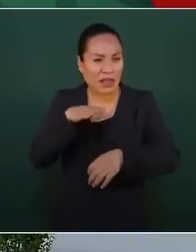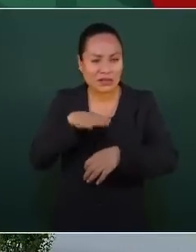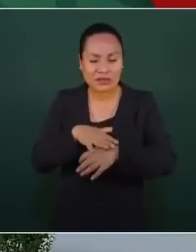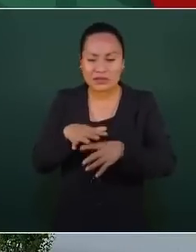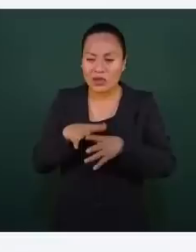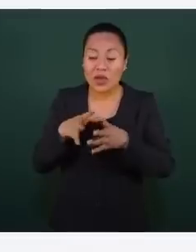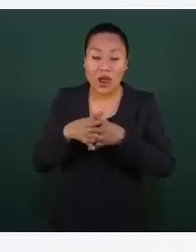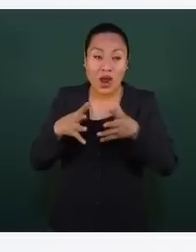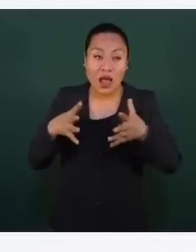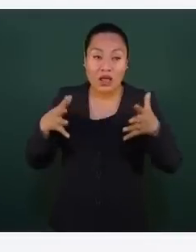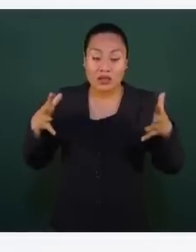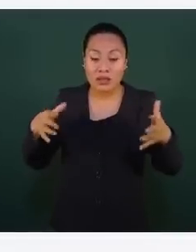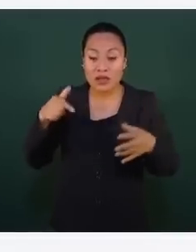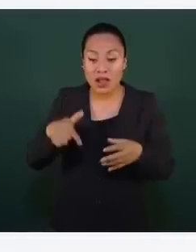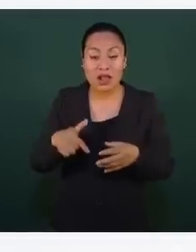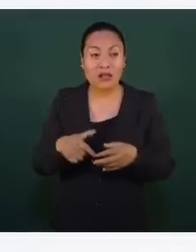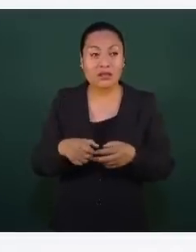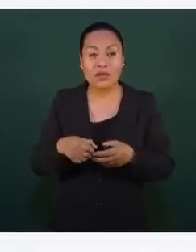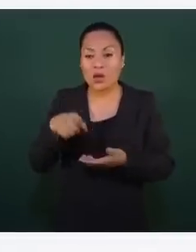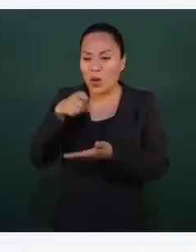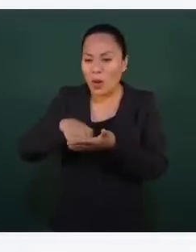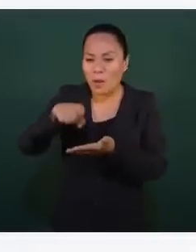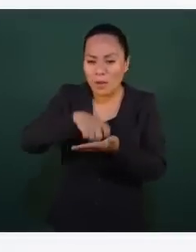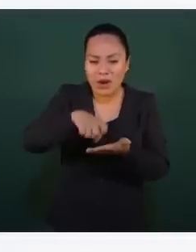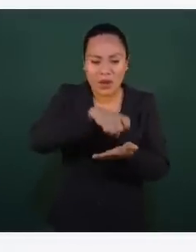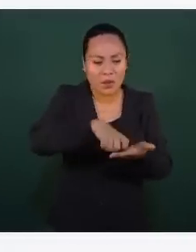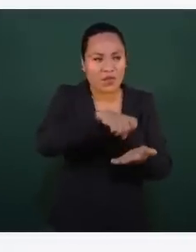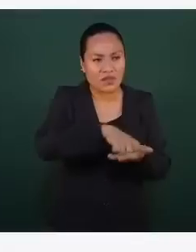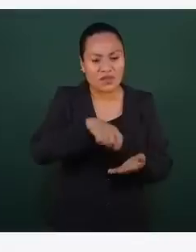que consumimos en América del Norte.